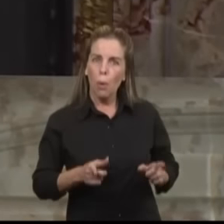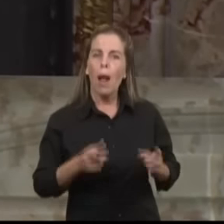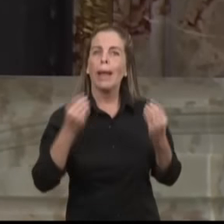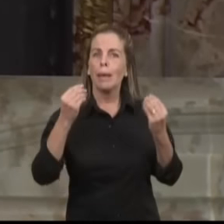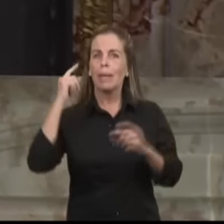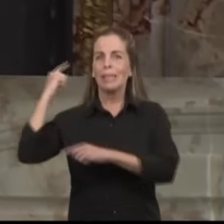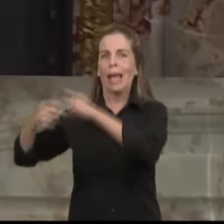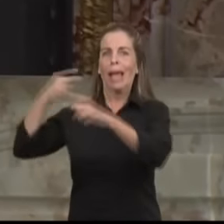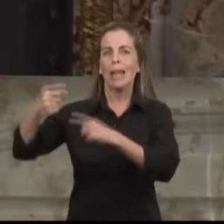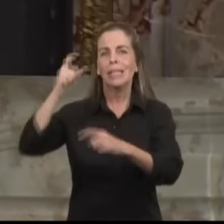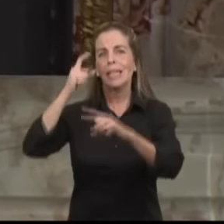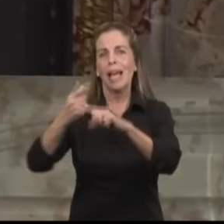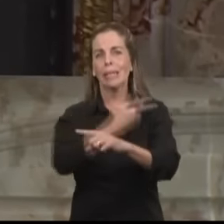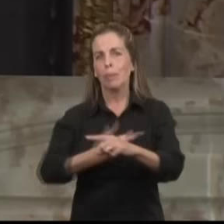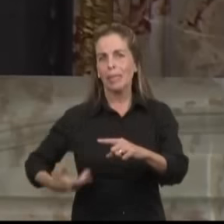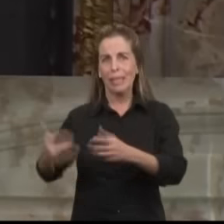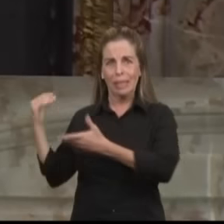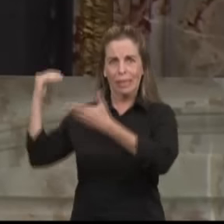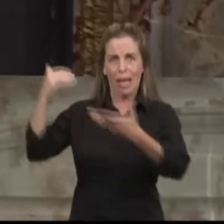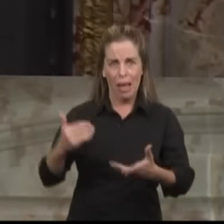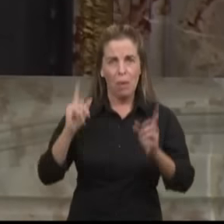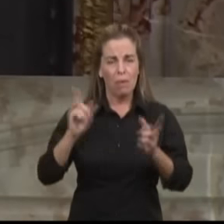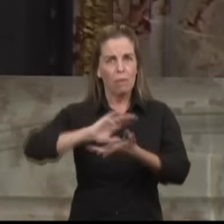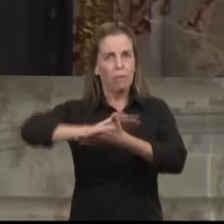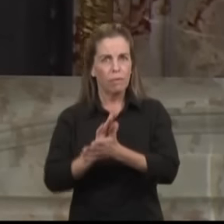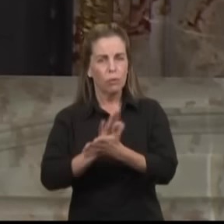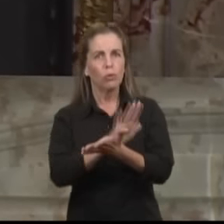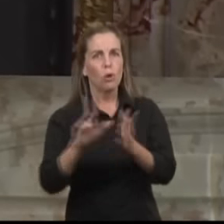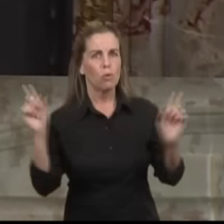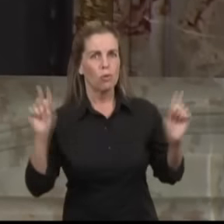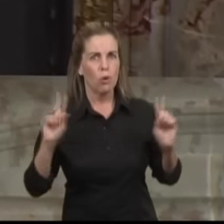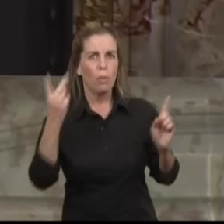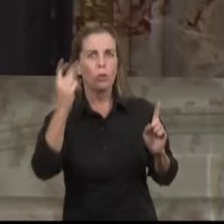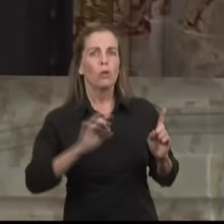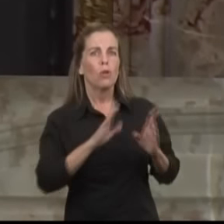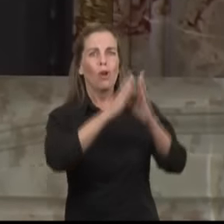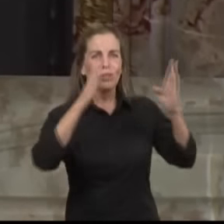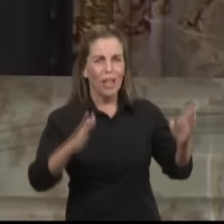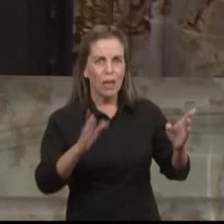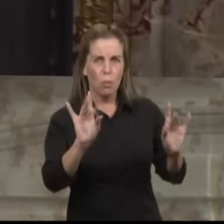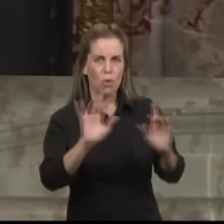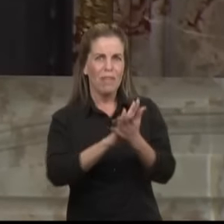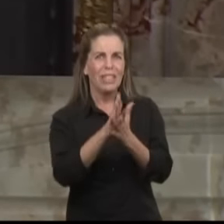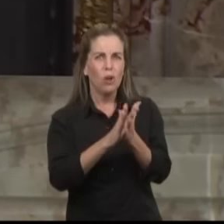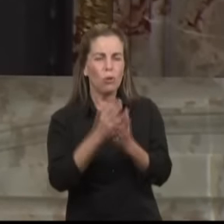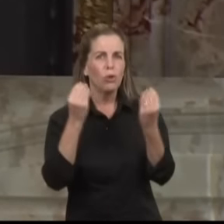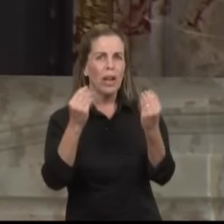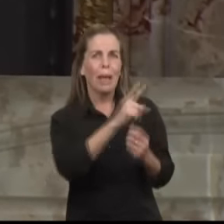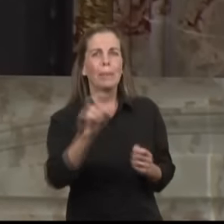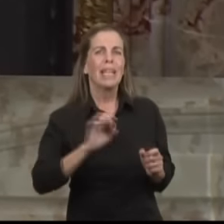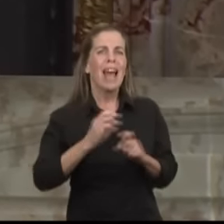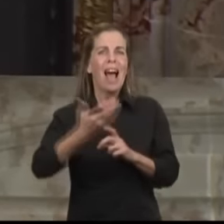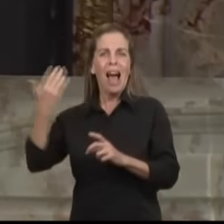heredado ya estén resueltos, porque no se puede arreglar en 2 años lo que se destruyó en casi un siglo. Por